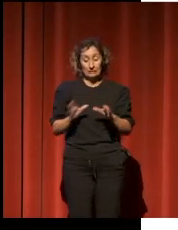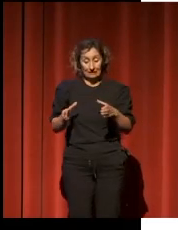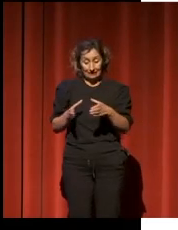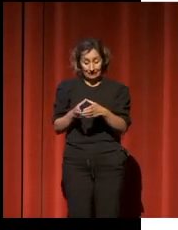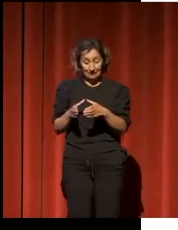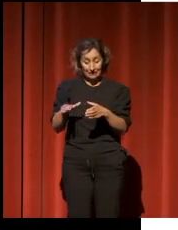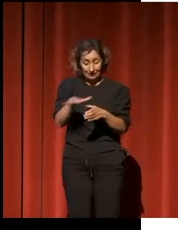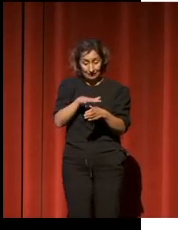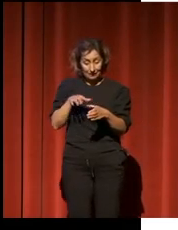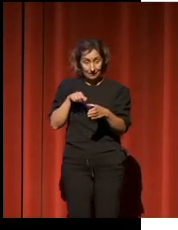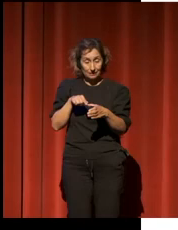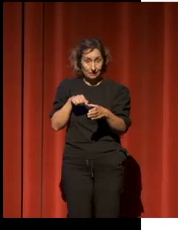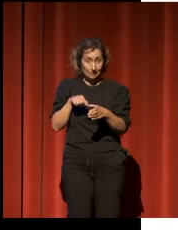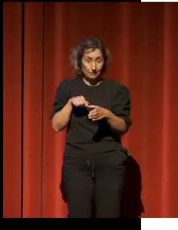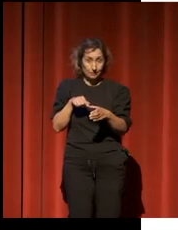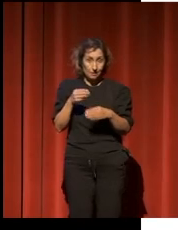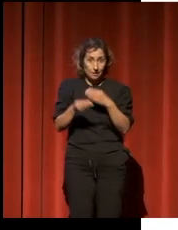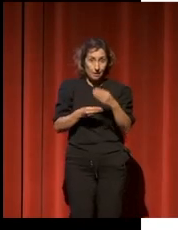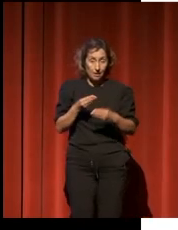cineforum